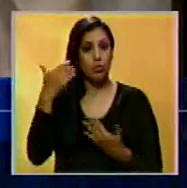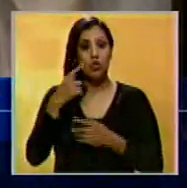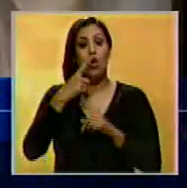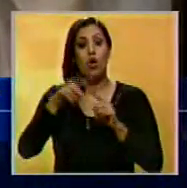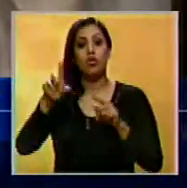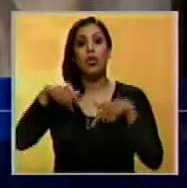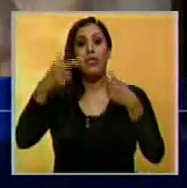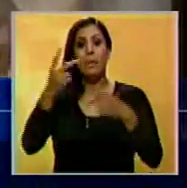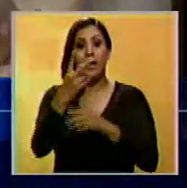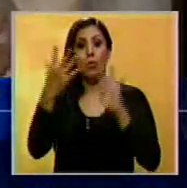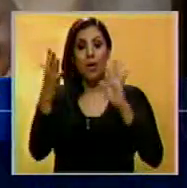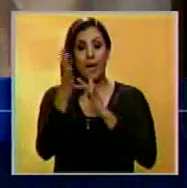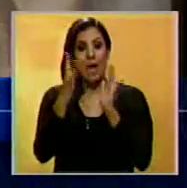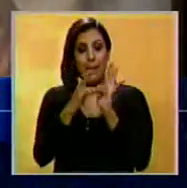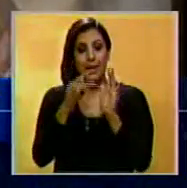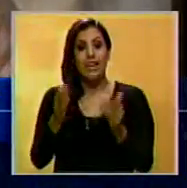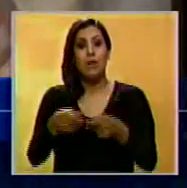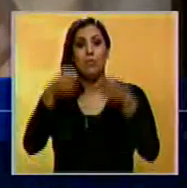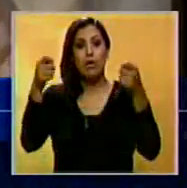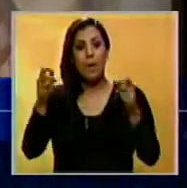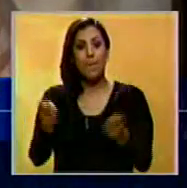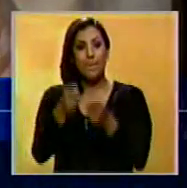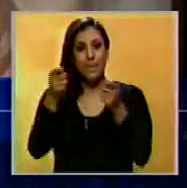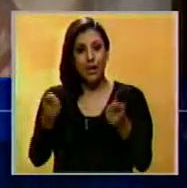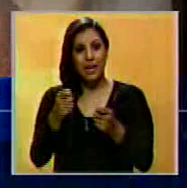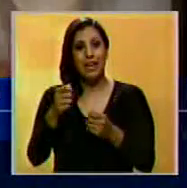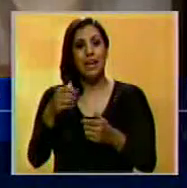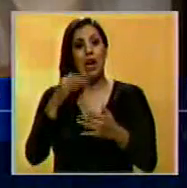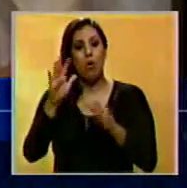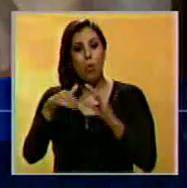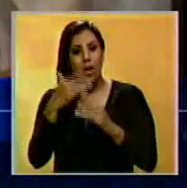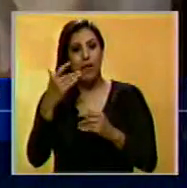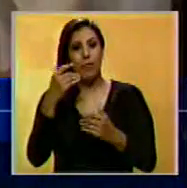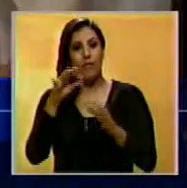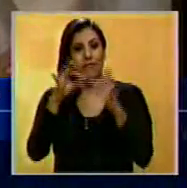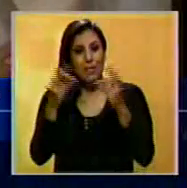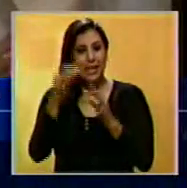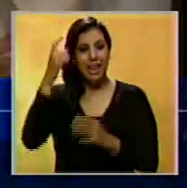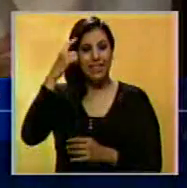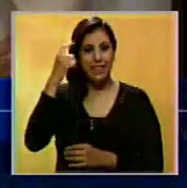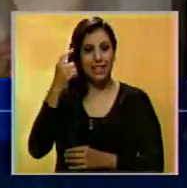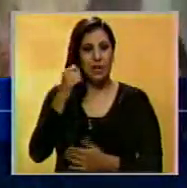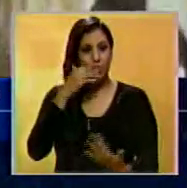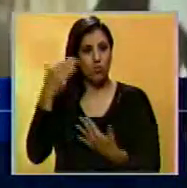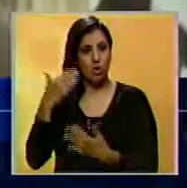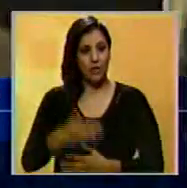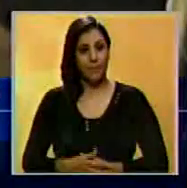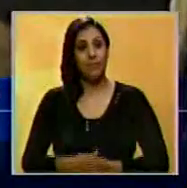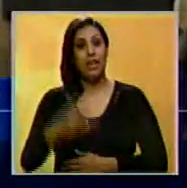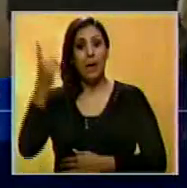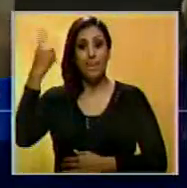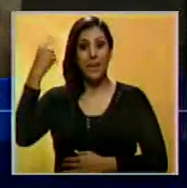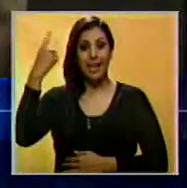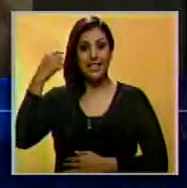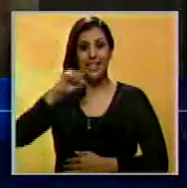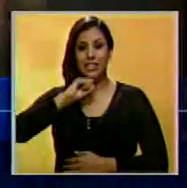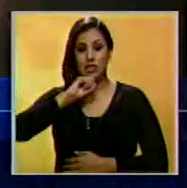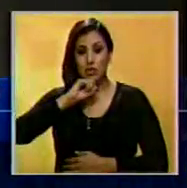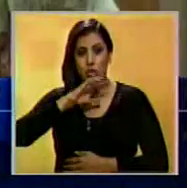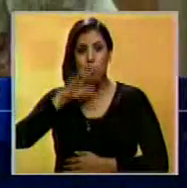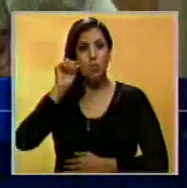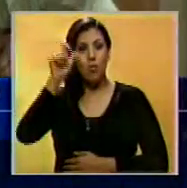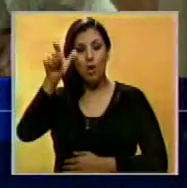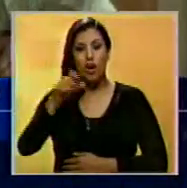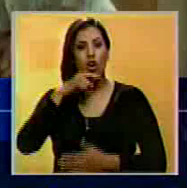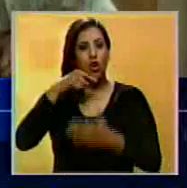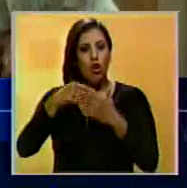el 29 de abril, mismo día en que se estrena la comedia Mother's Day, protagonizada por Jennifer. En el pasado, People nombró como la mujer